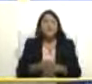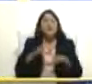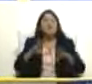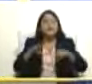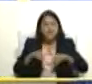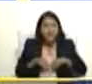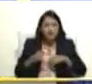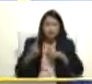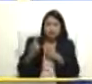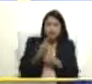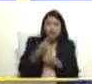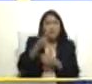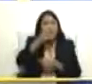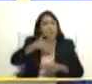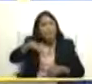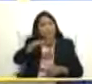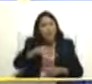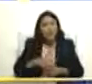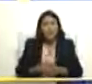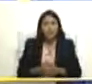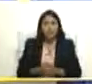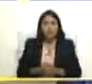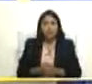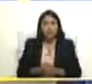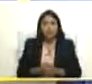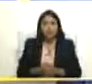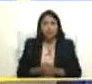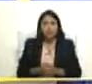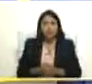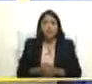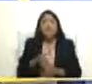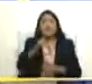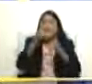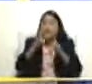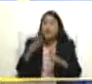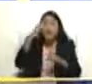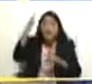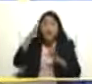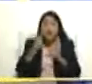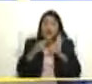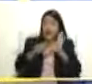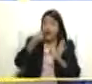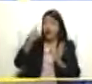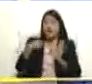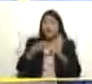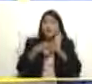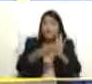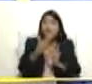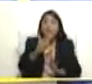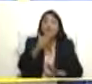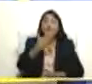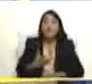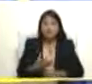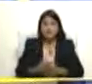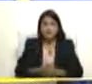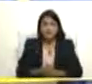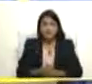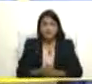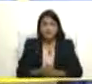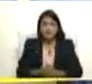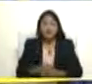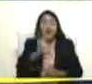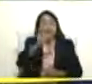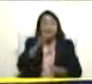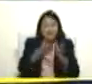El mandato popular es sagrado. La voz del pueblo es la voz de Dios. Y ayer se manifestó, 3 de diciembre. Y ese es el